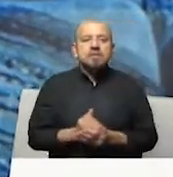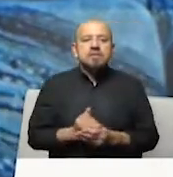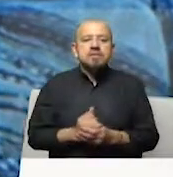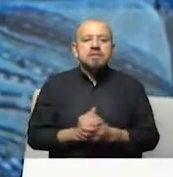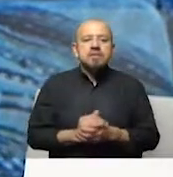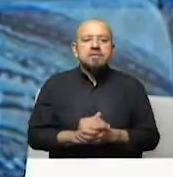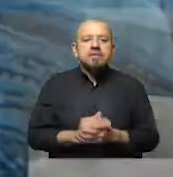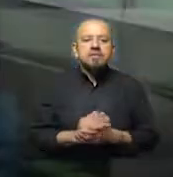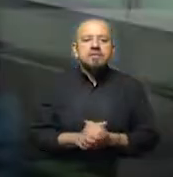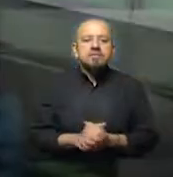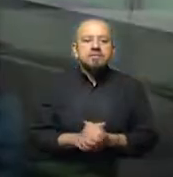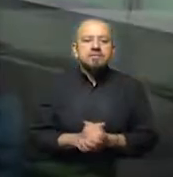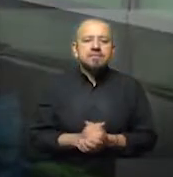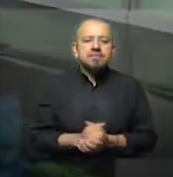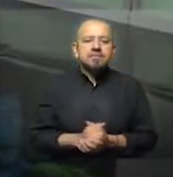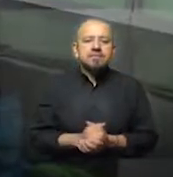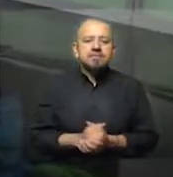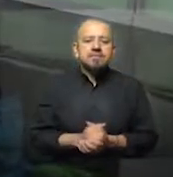gracias muchas gracias muchas